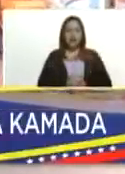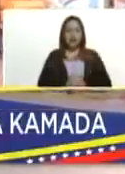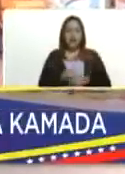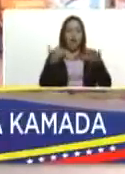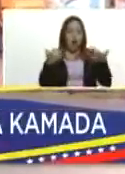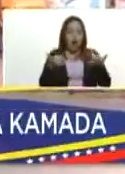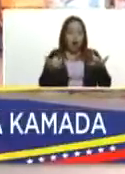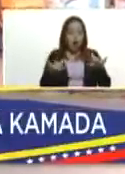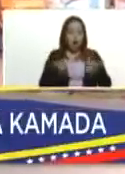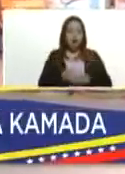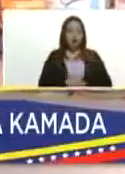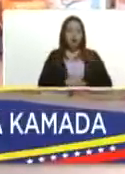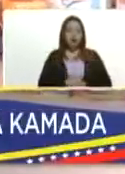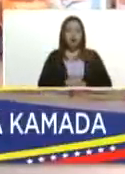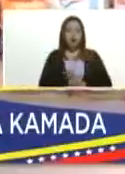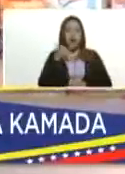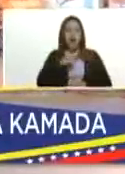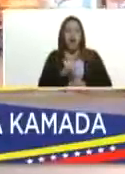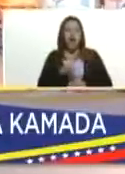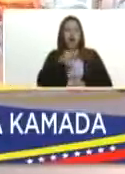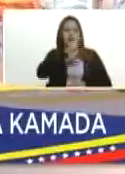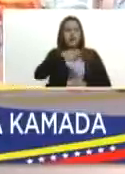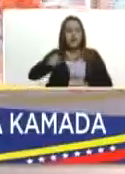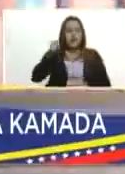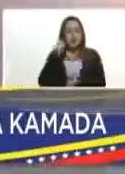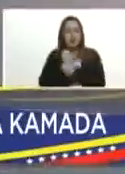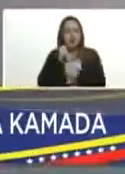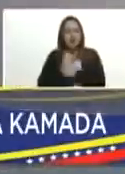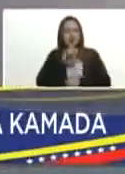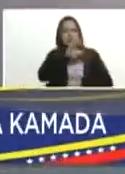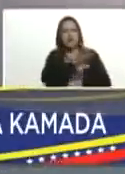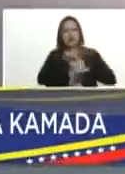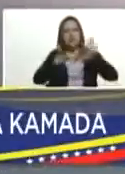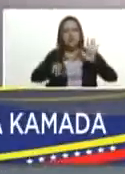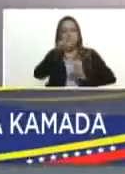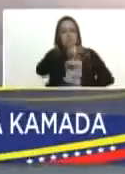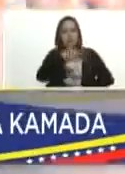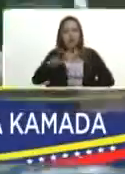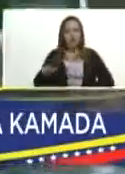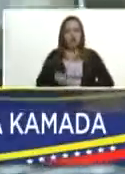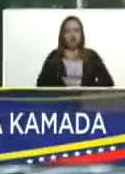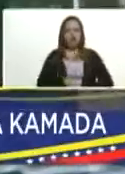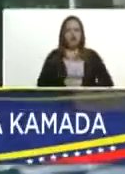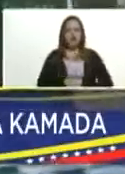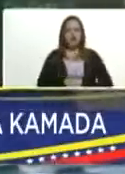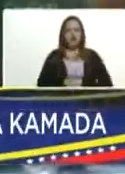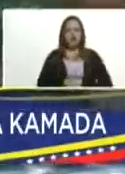Actualmente contamos con una plantilla de empleados de 57 personas,